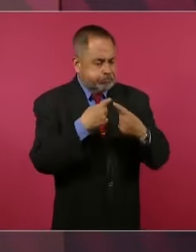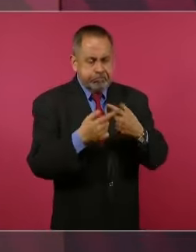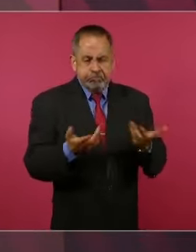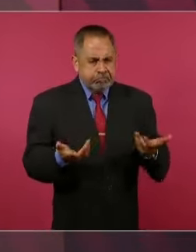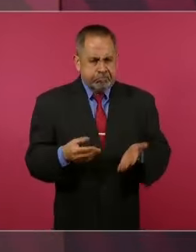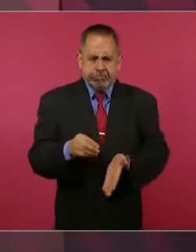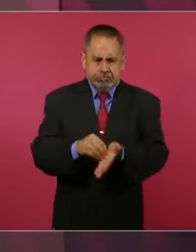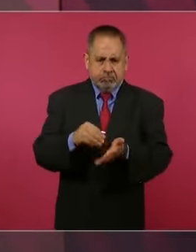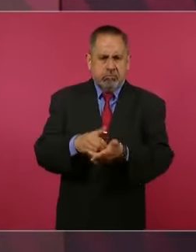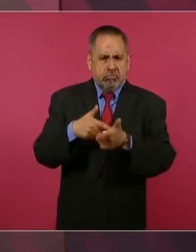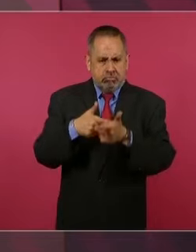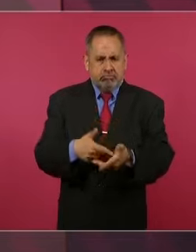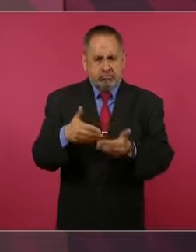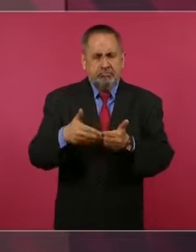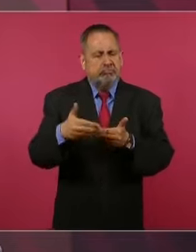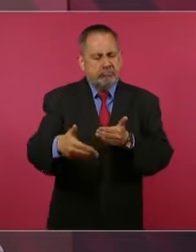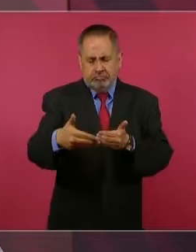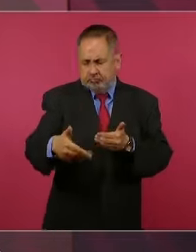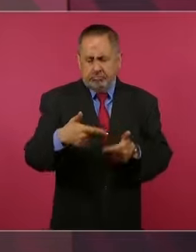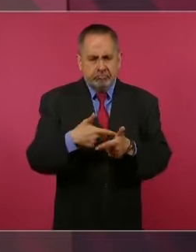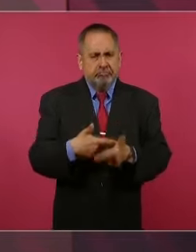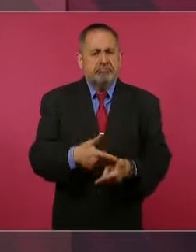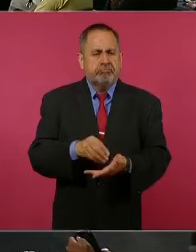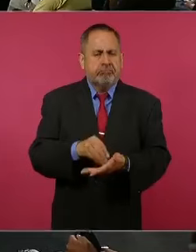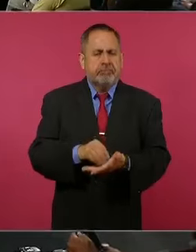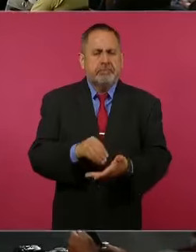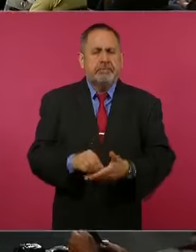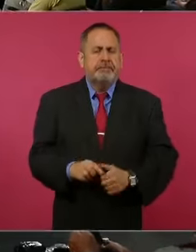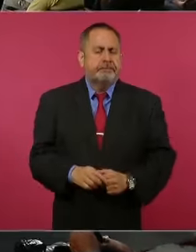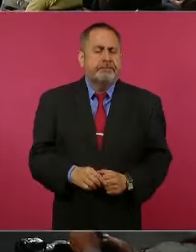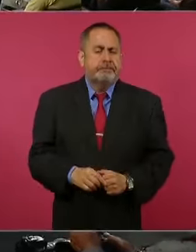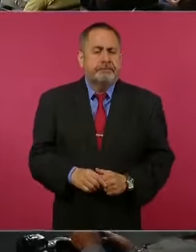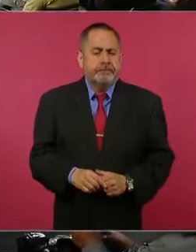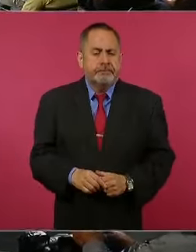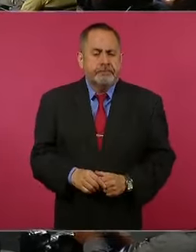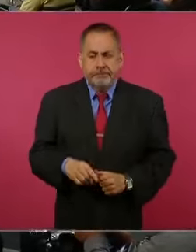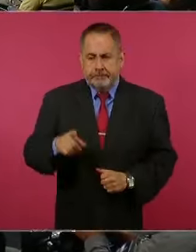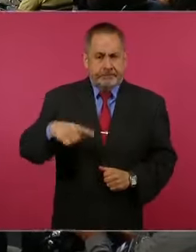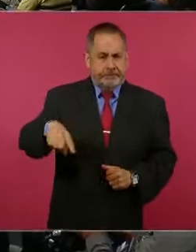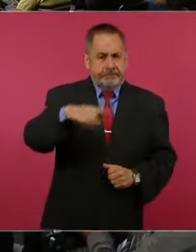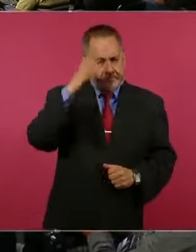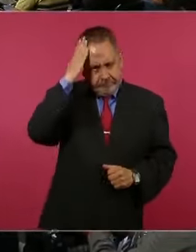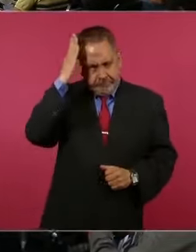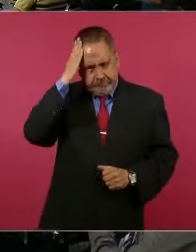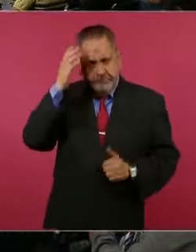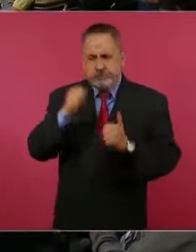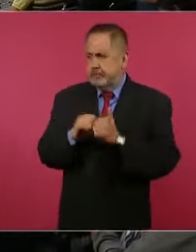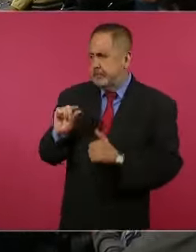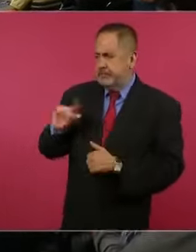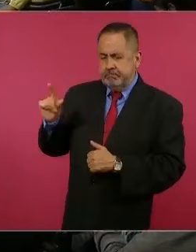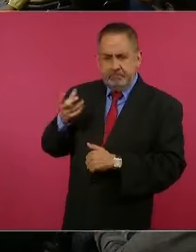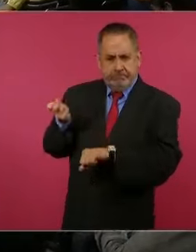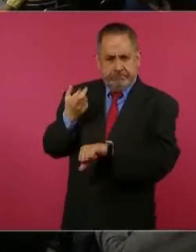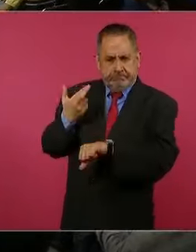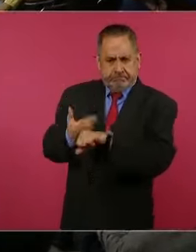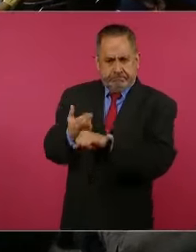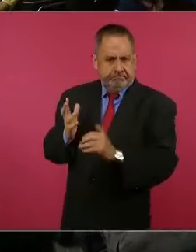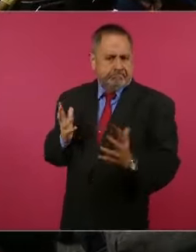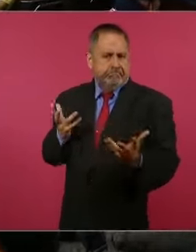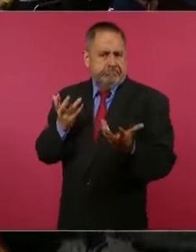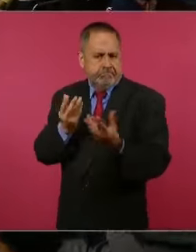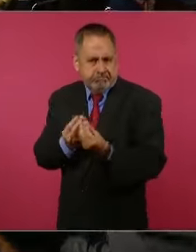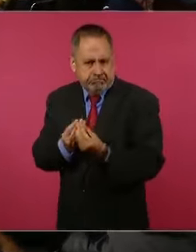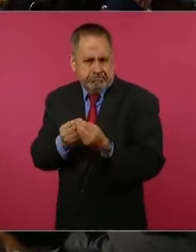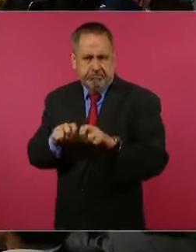van a seguir ellos los dirigentes con los servidores públicos y les